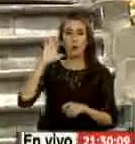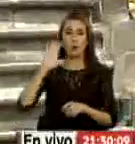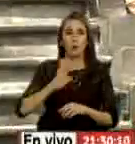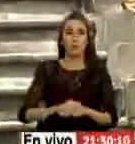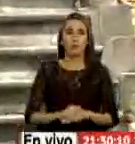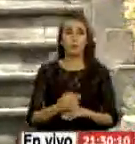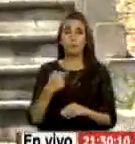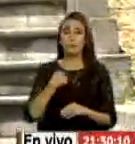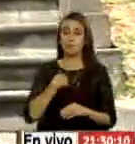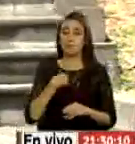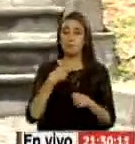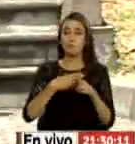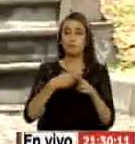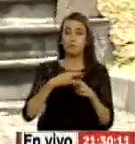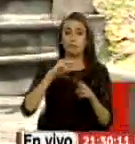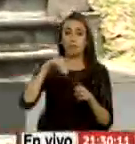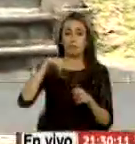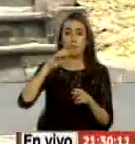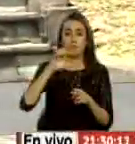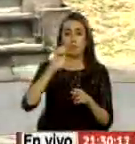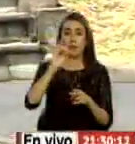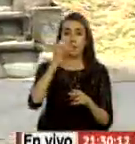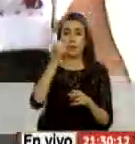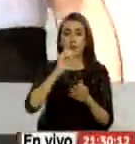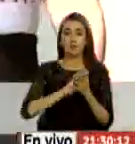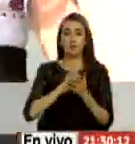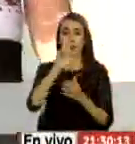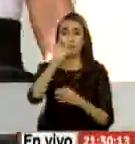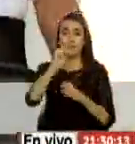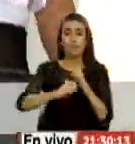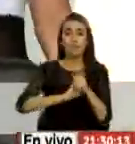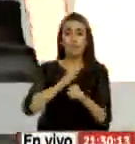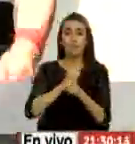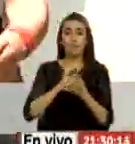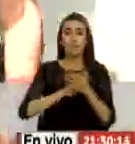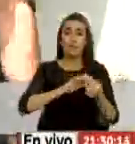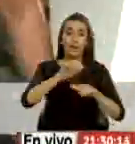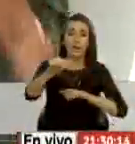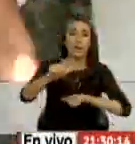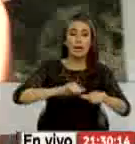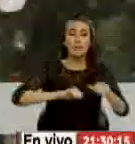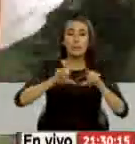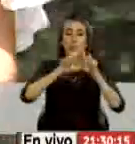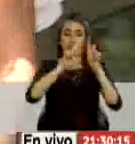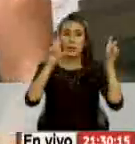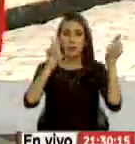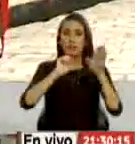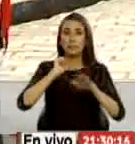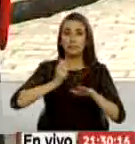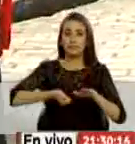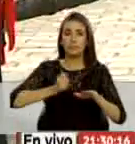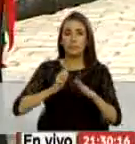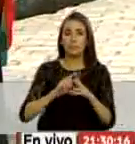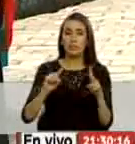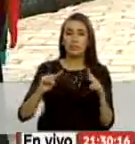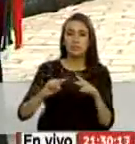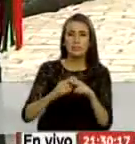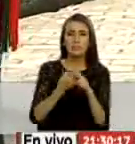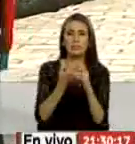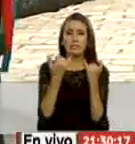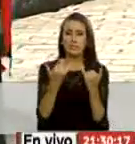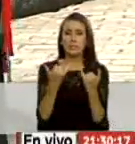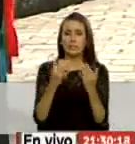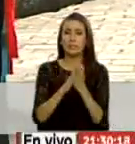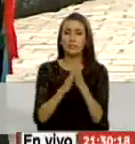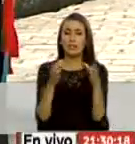Yo me llamo Belisa, tengo 30 años y mi profesión es asesora legal en el Grupo Telefónica. Su historia se inicia en la comunidad